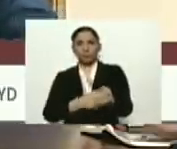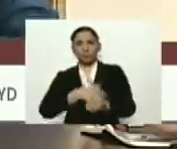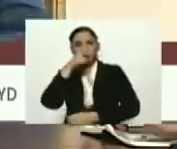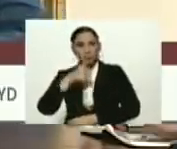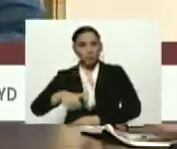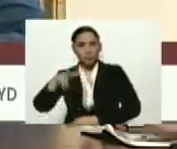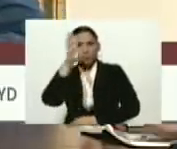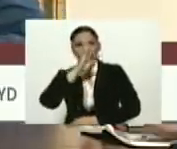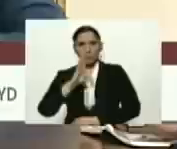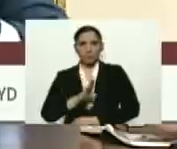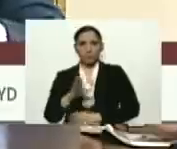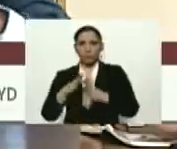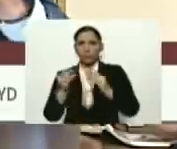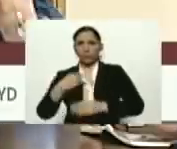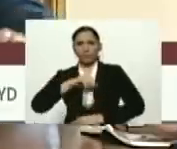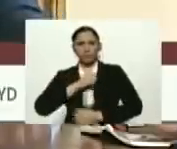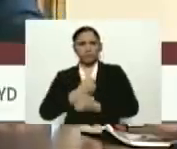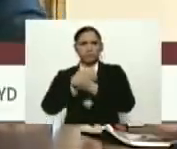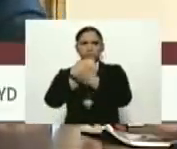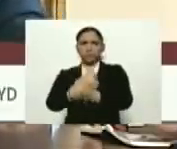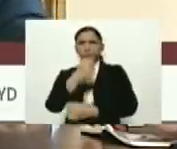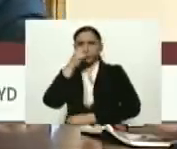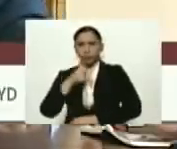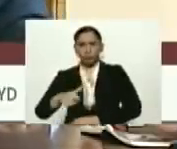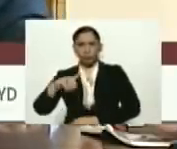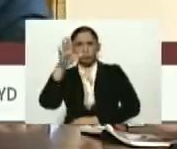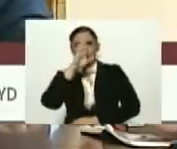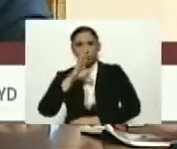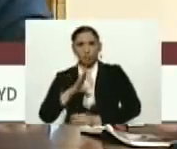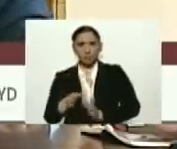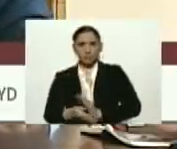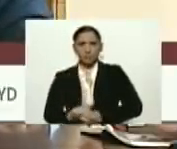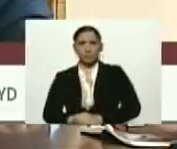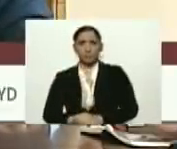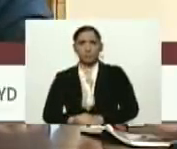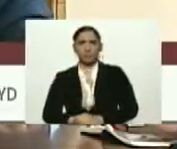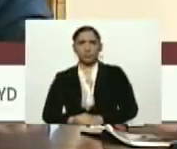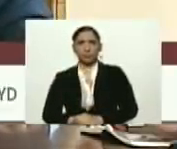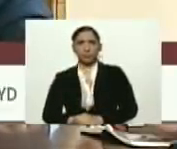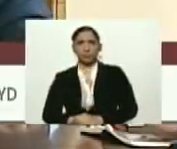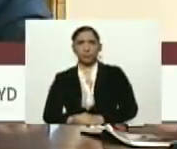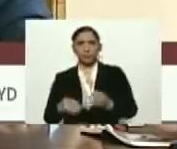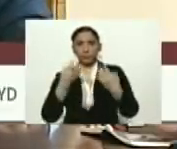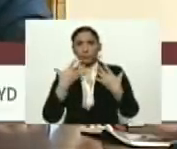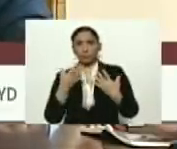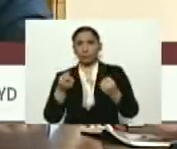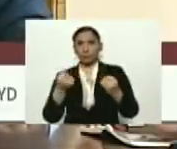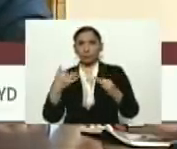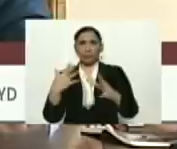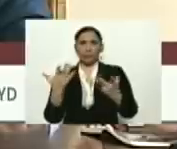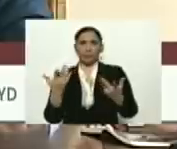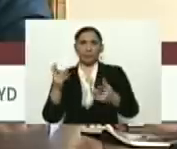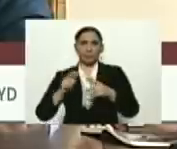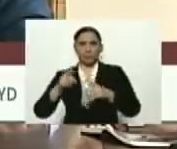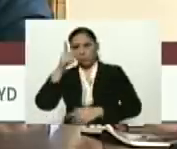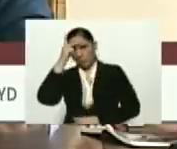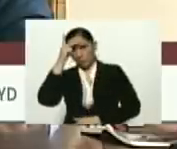de Brasil, todo nuestro amor al pueblo de Brasil. Bueno, así hay muchos otros casos, el del